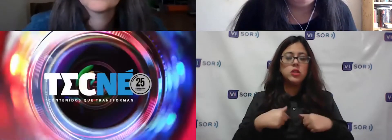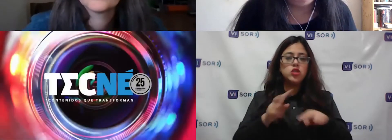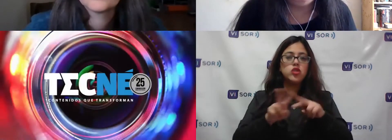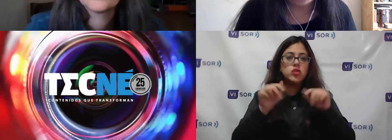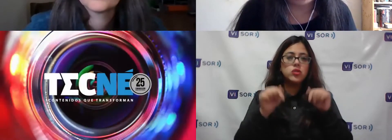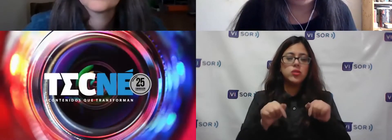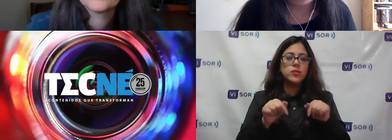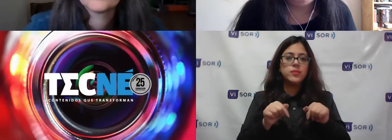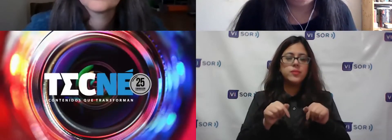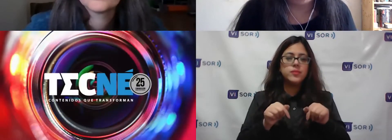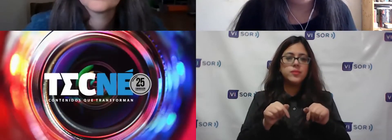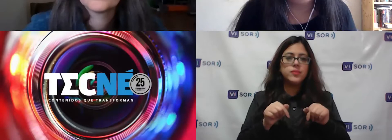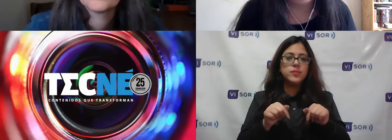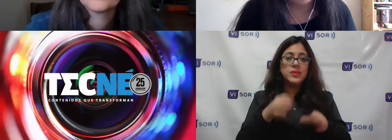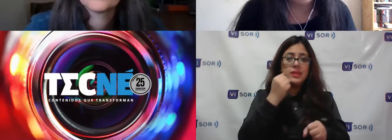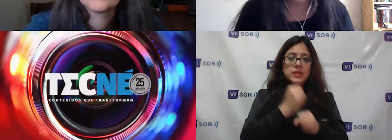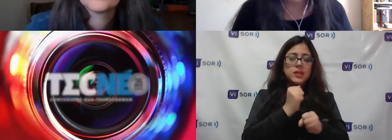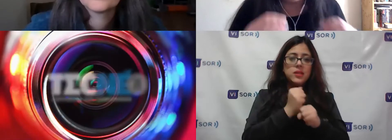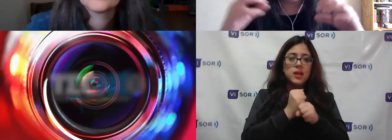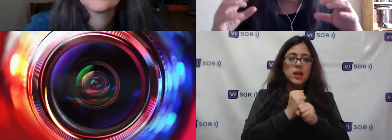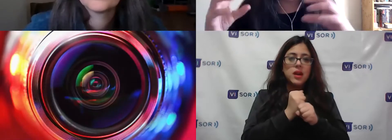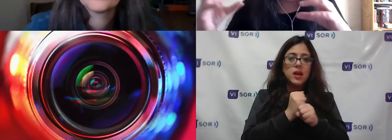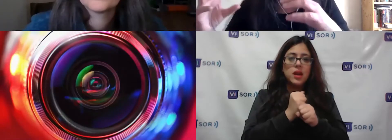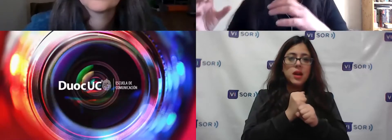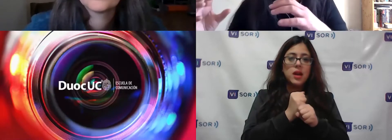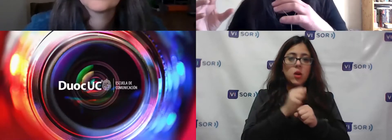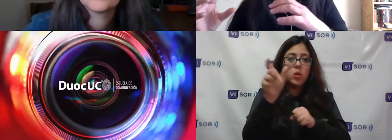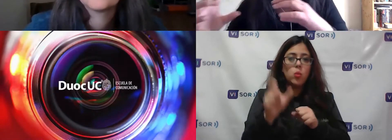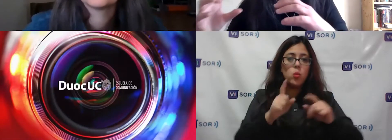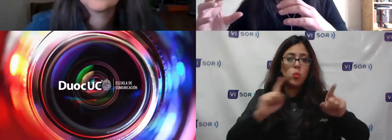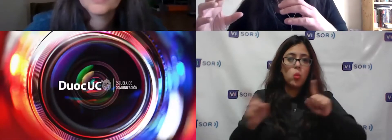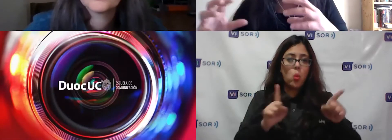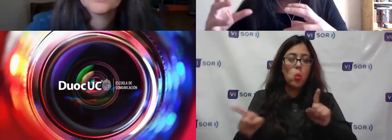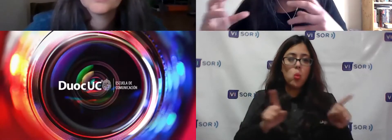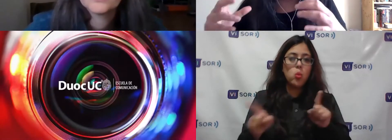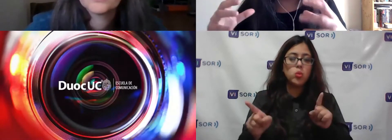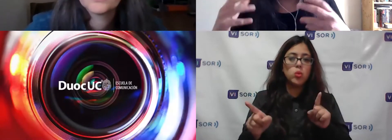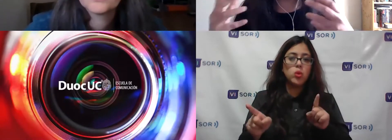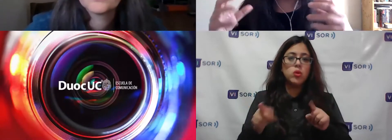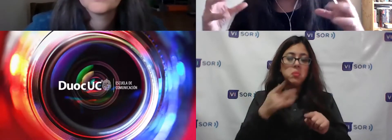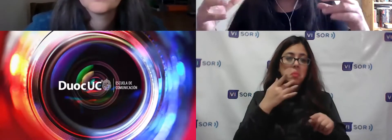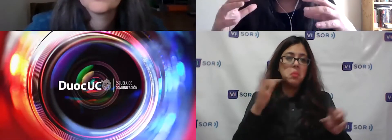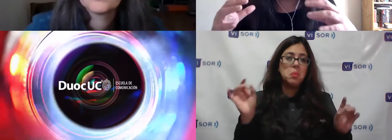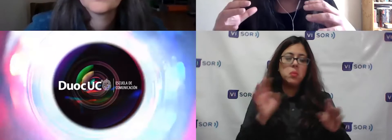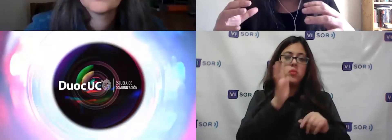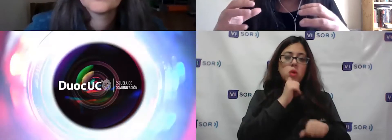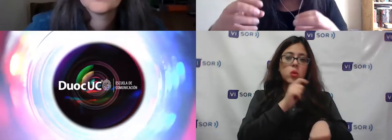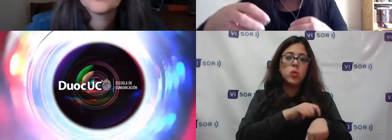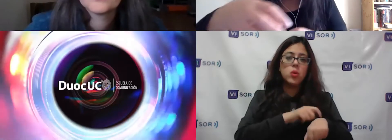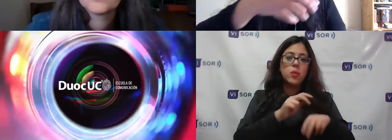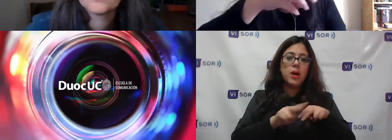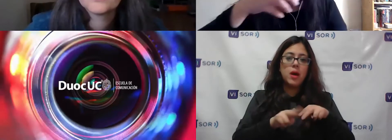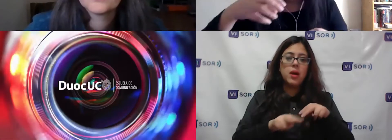más que trabajar con un productor tal cual en la figura porque no tengo tiempo tal vez para prepararlo